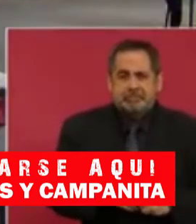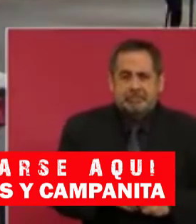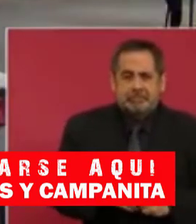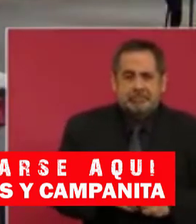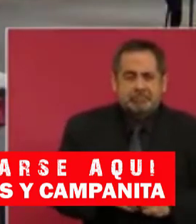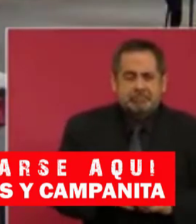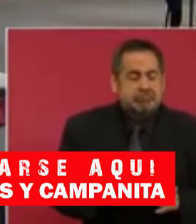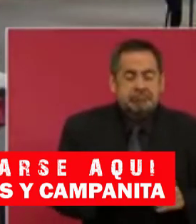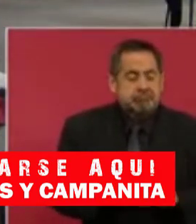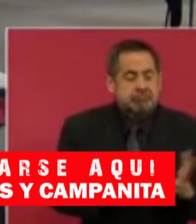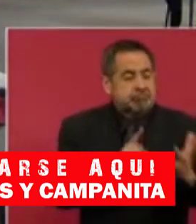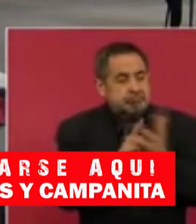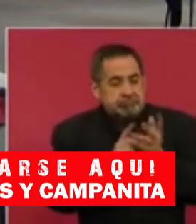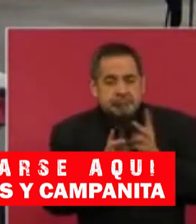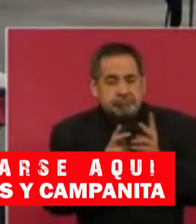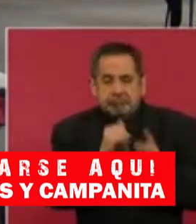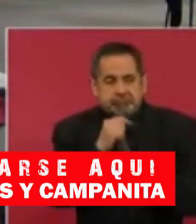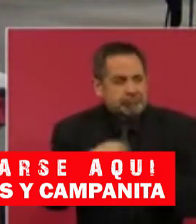No.